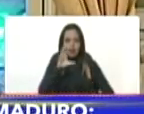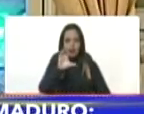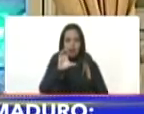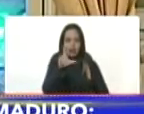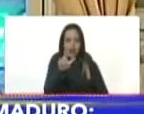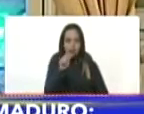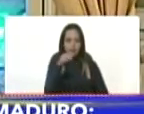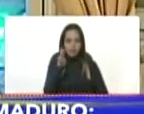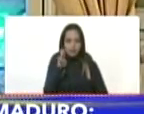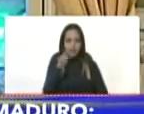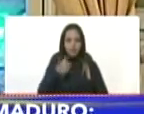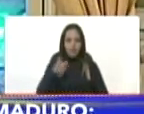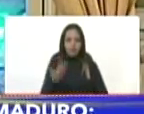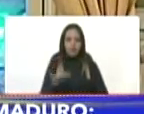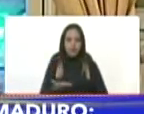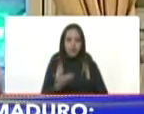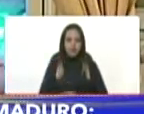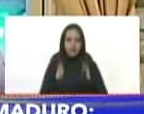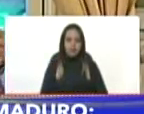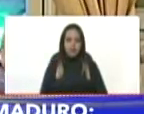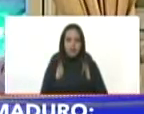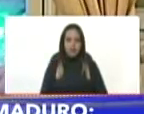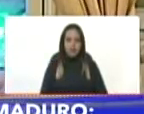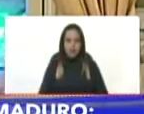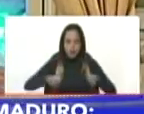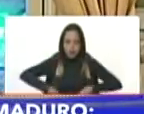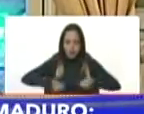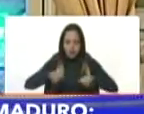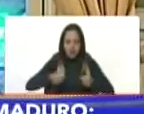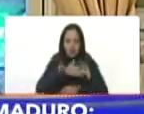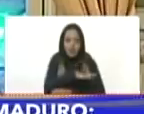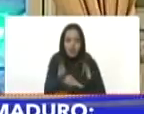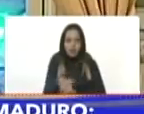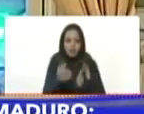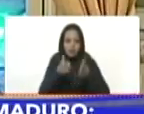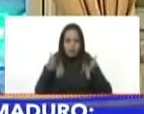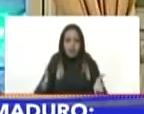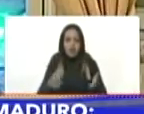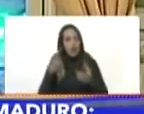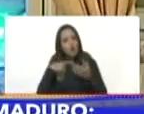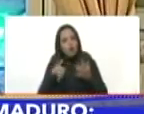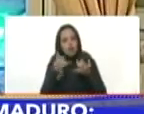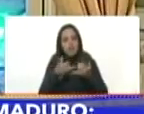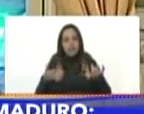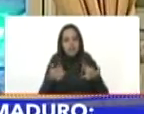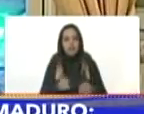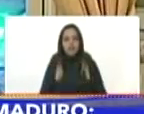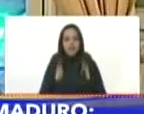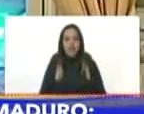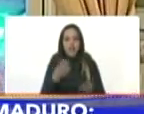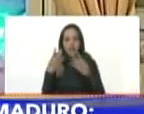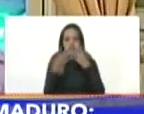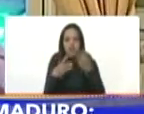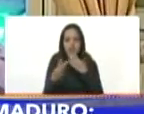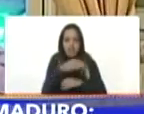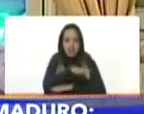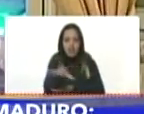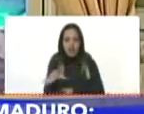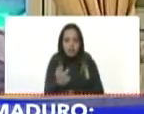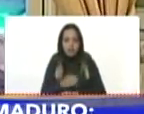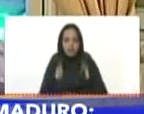fundamental. Los mercados del campo soberano. Otra línea, las ferias del campo soberano. Los